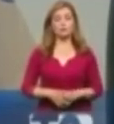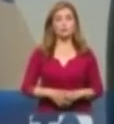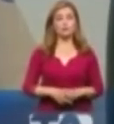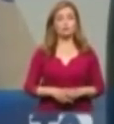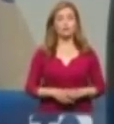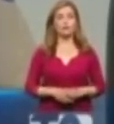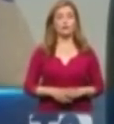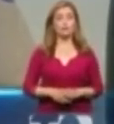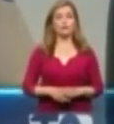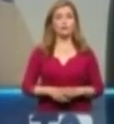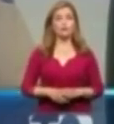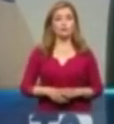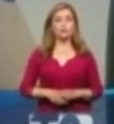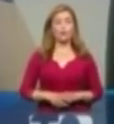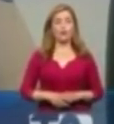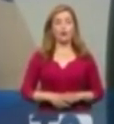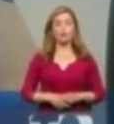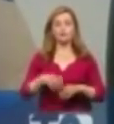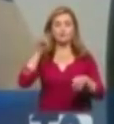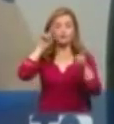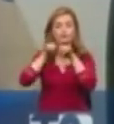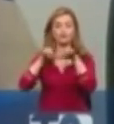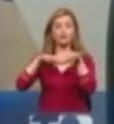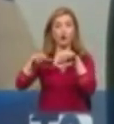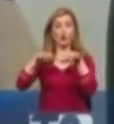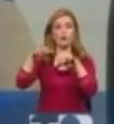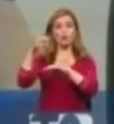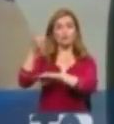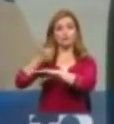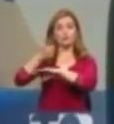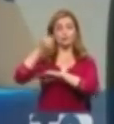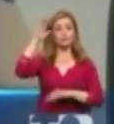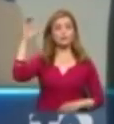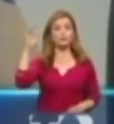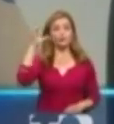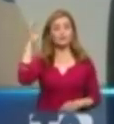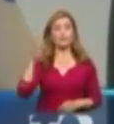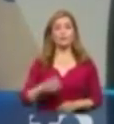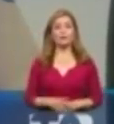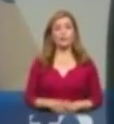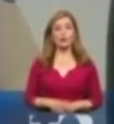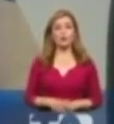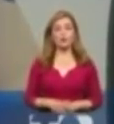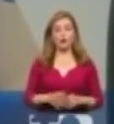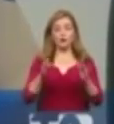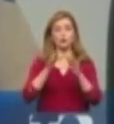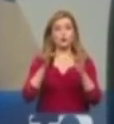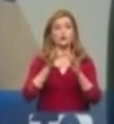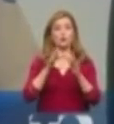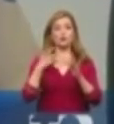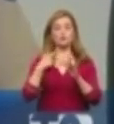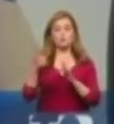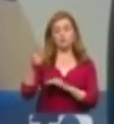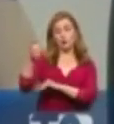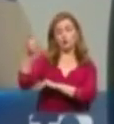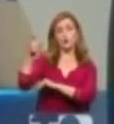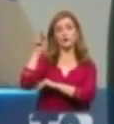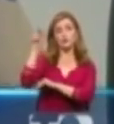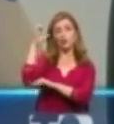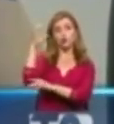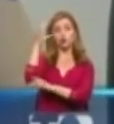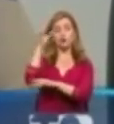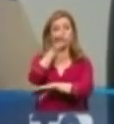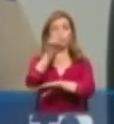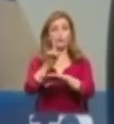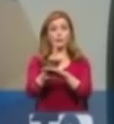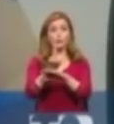sido coordinado con autoridades colombianas de la lucha antinarcóticos. Estoy en permanente contacto con el señor general Cárdenas, de la director